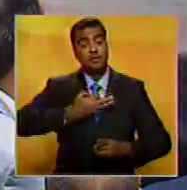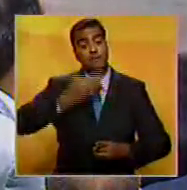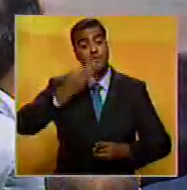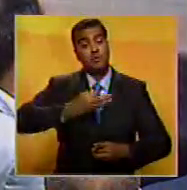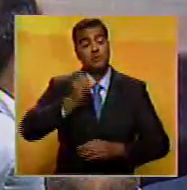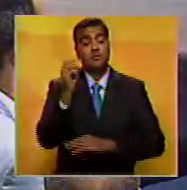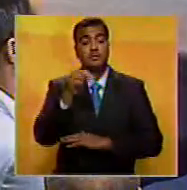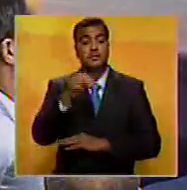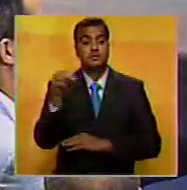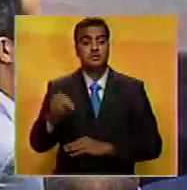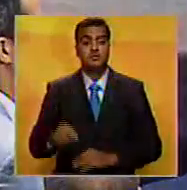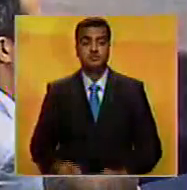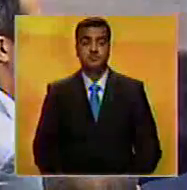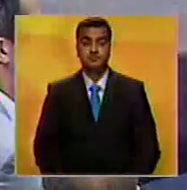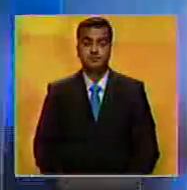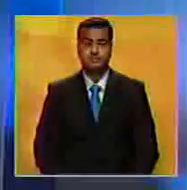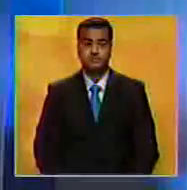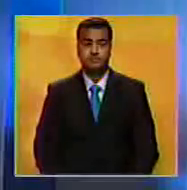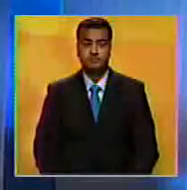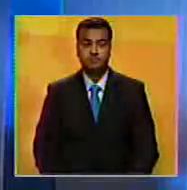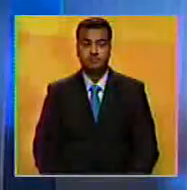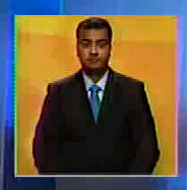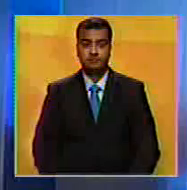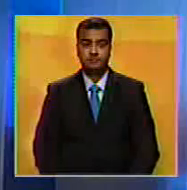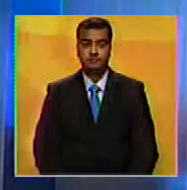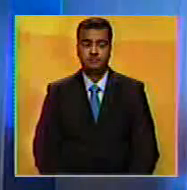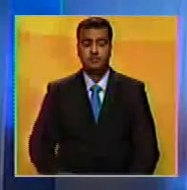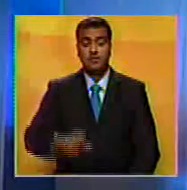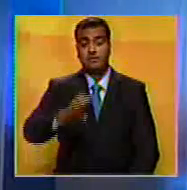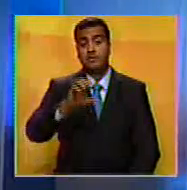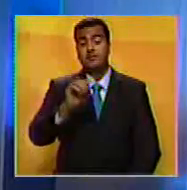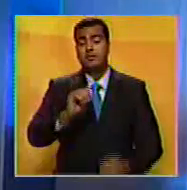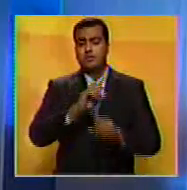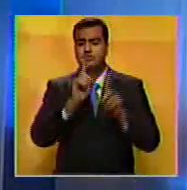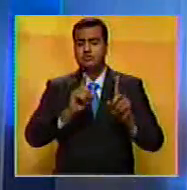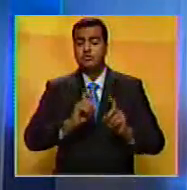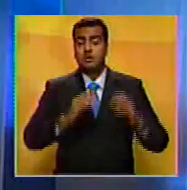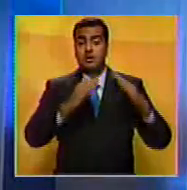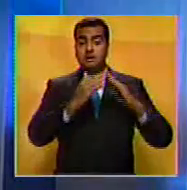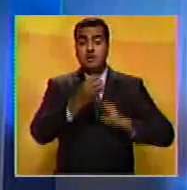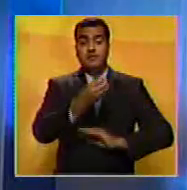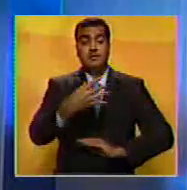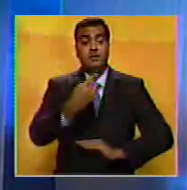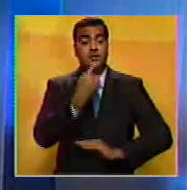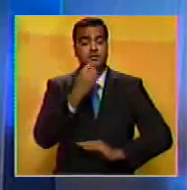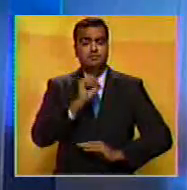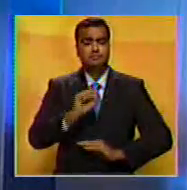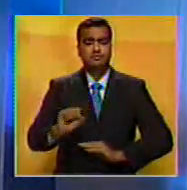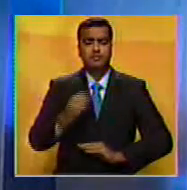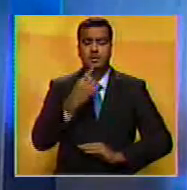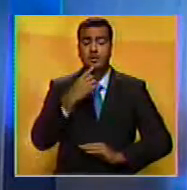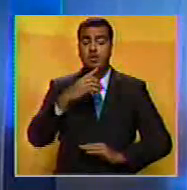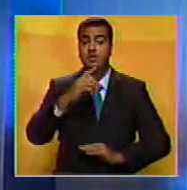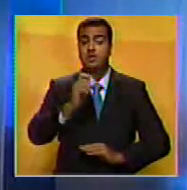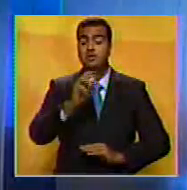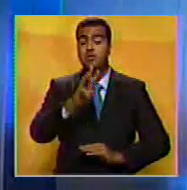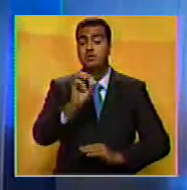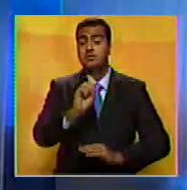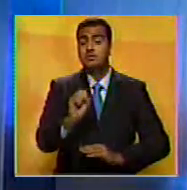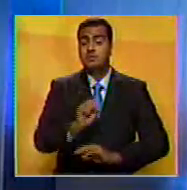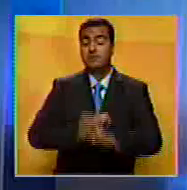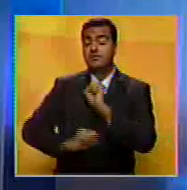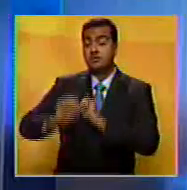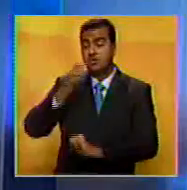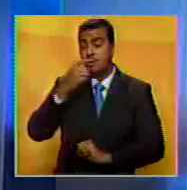aprobada por la Asamblea Nacional. Elvis Amoroso, consultor jurídico de Miraflores, defendió la actuación de Tarek William Saab, defensor del